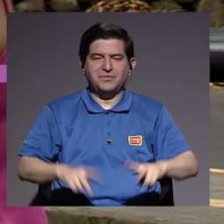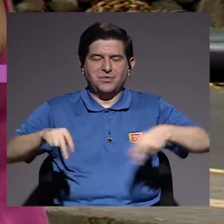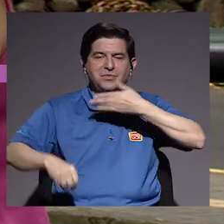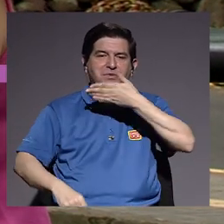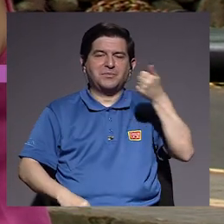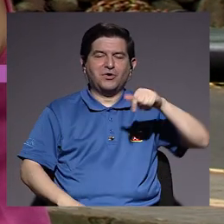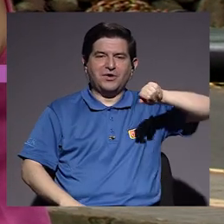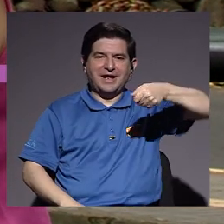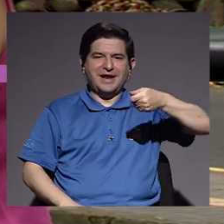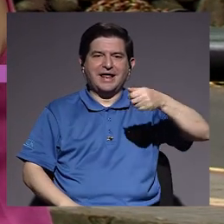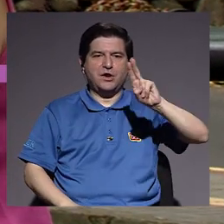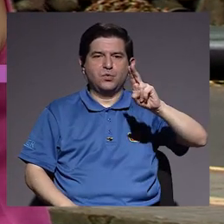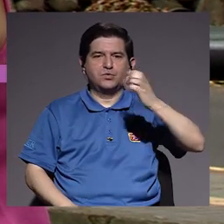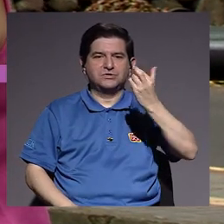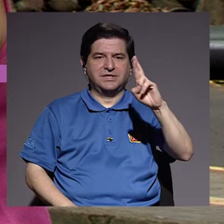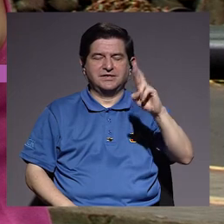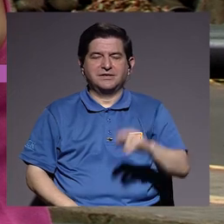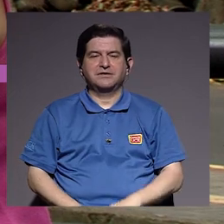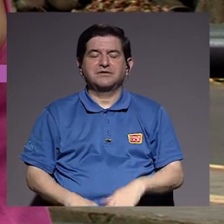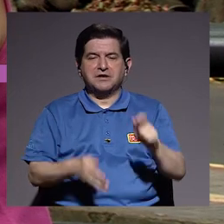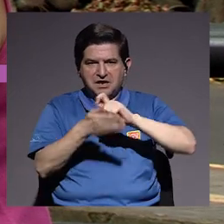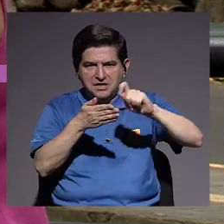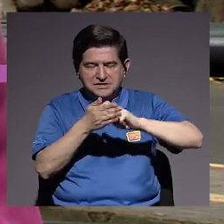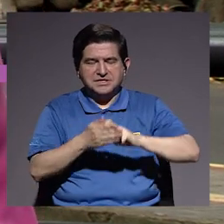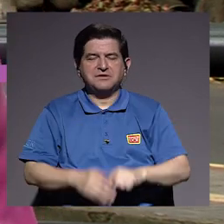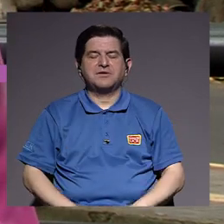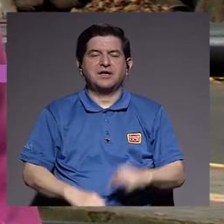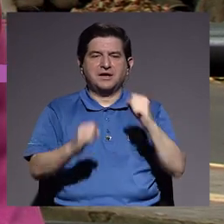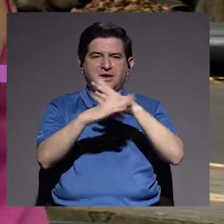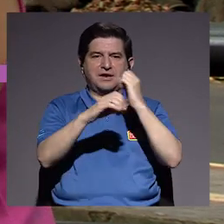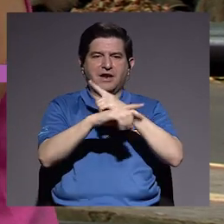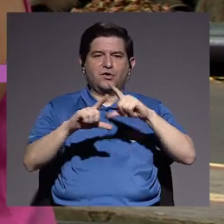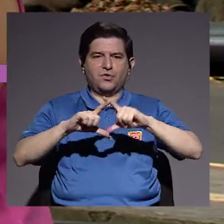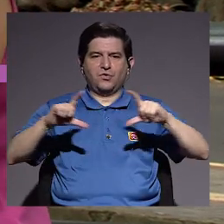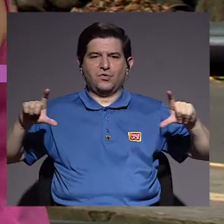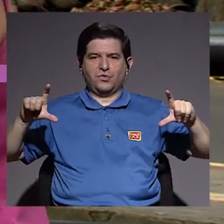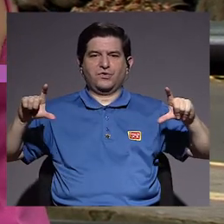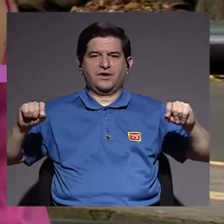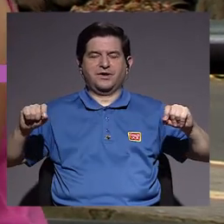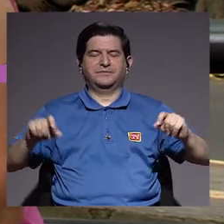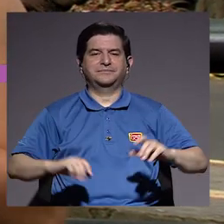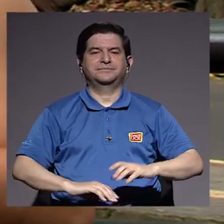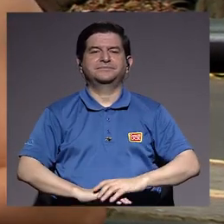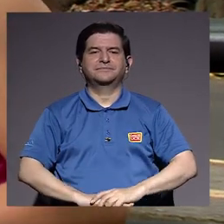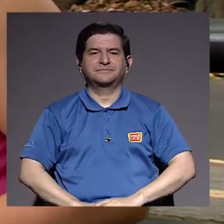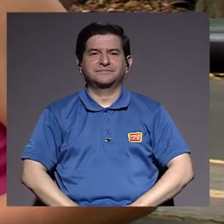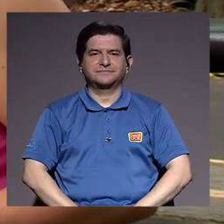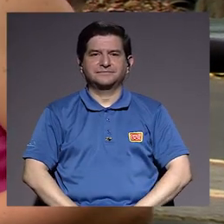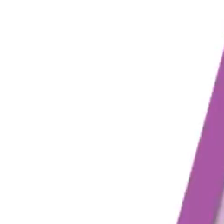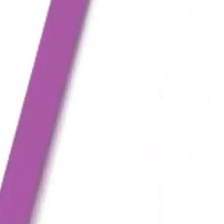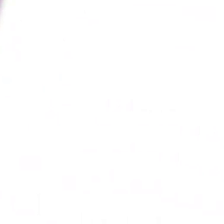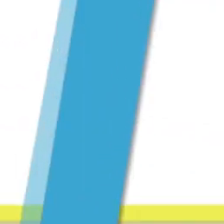nos pueden escribir al correo yoquierovivirmejor@ucr.ac.cr. Hasta la próxima.